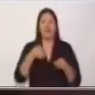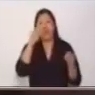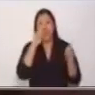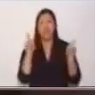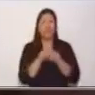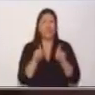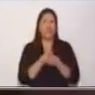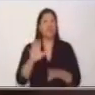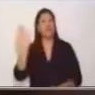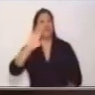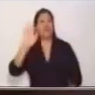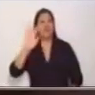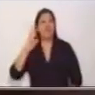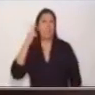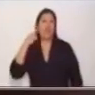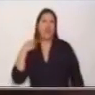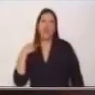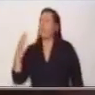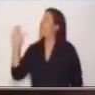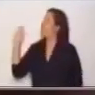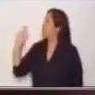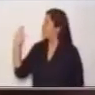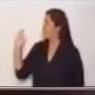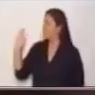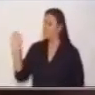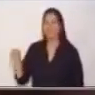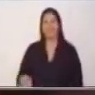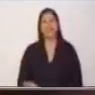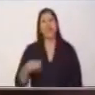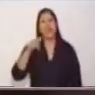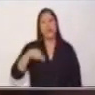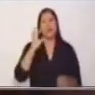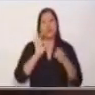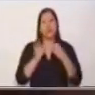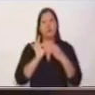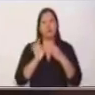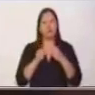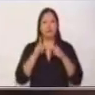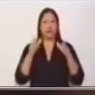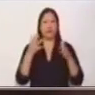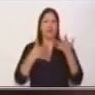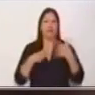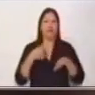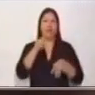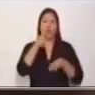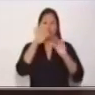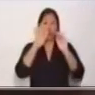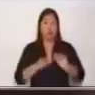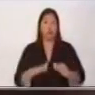saludemos a Ruth Priego, que nos acompañó hoy con la interpretación de lengua de señas. Y quédate en